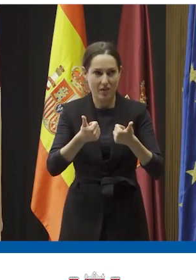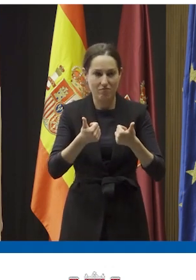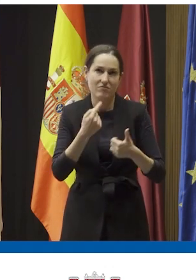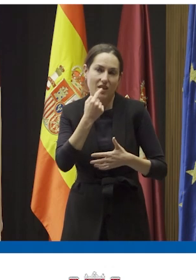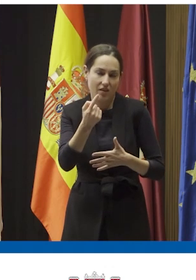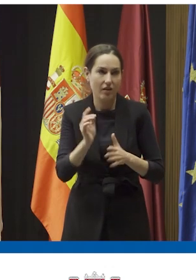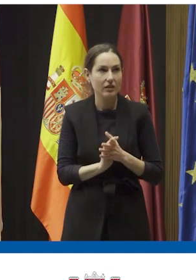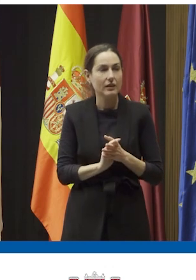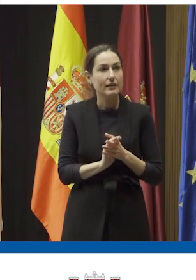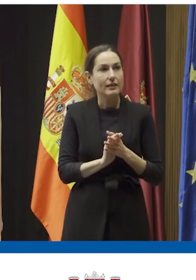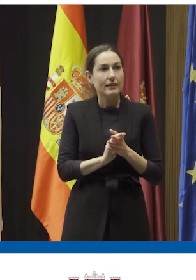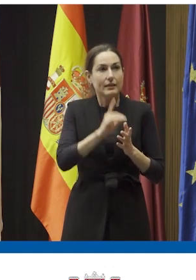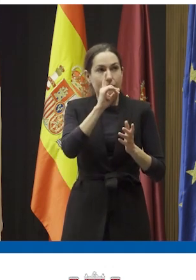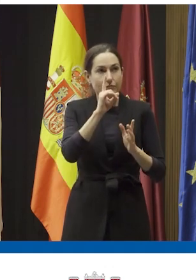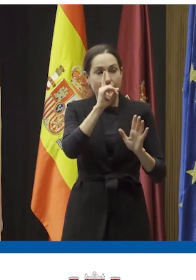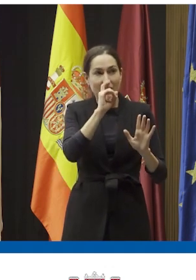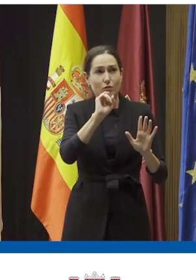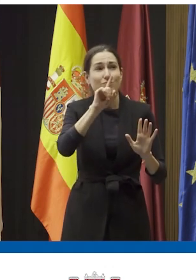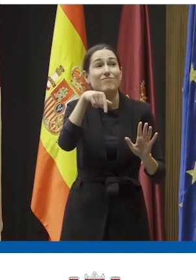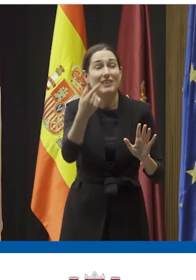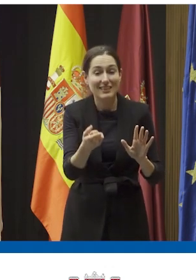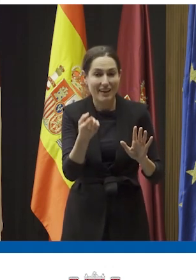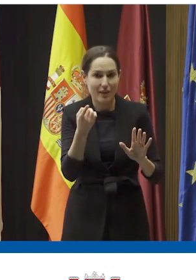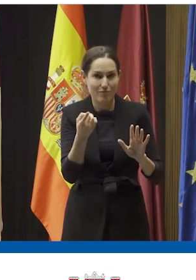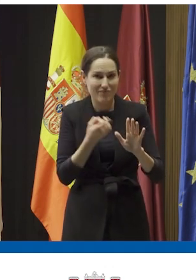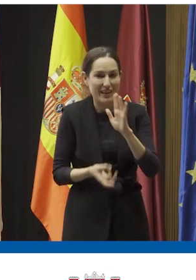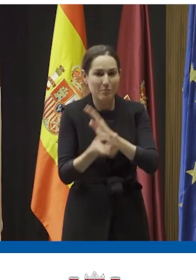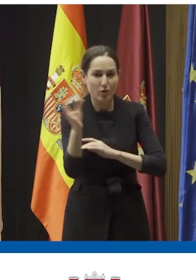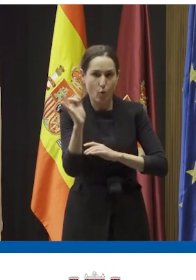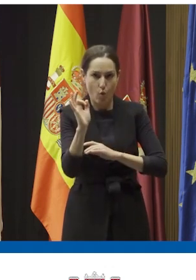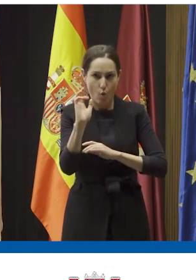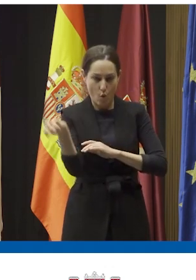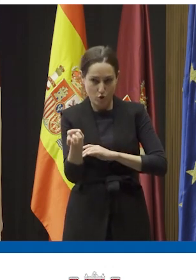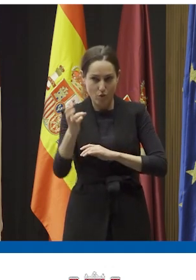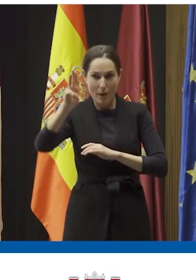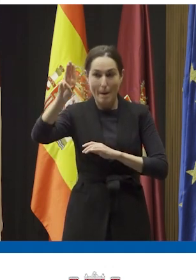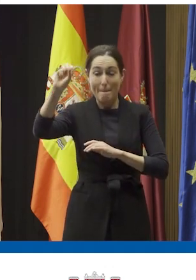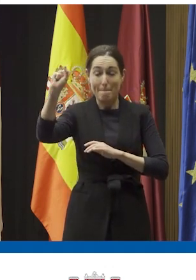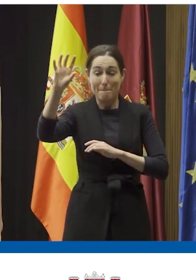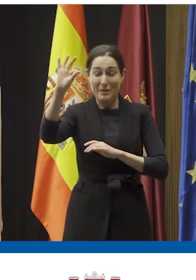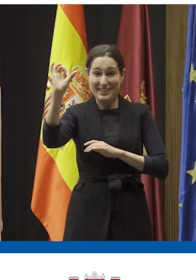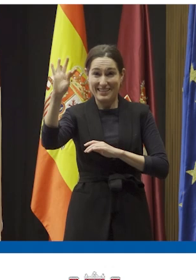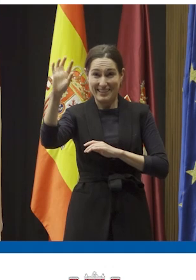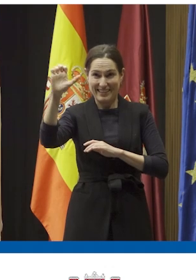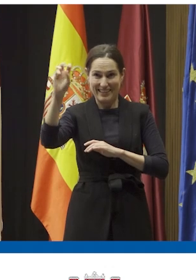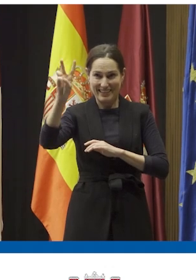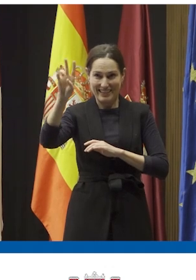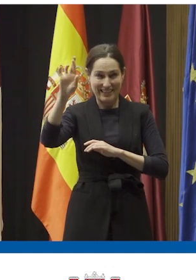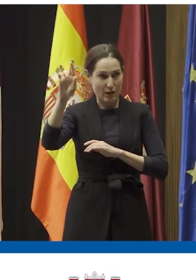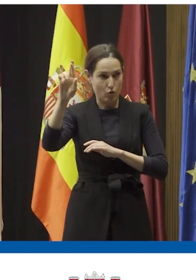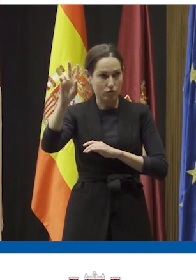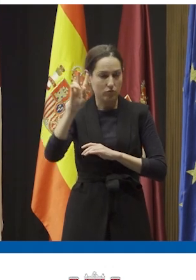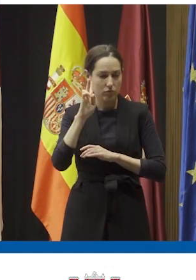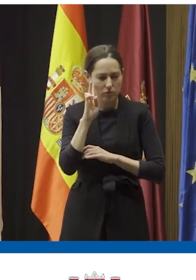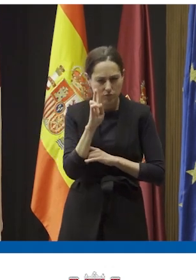caer. Y es que un químico, Louis Pasteur, francés, había observado la